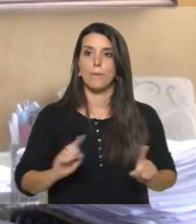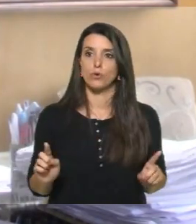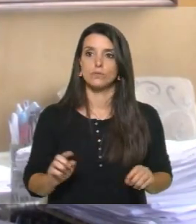vayan